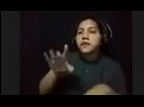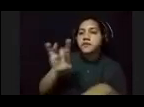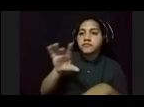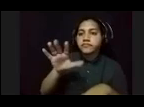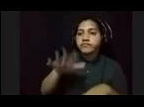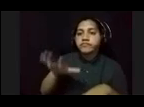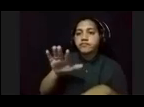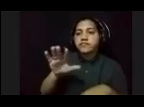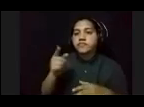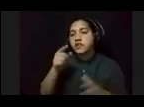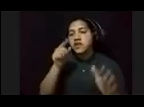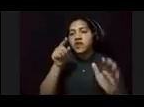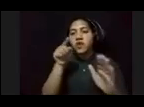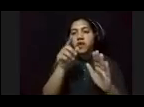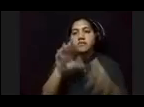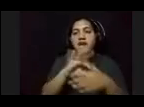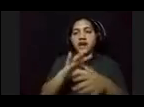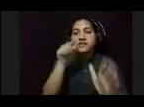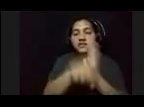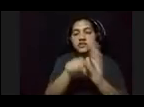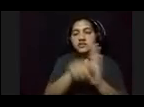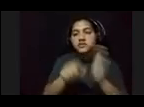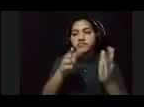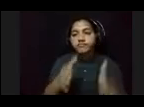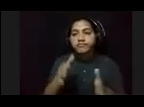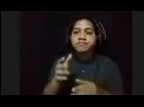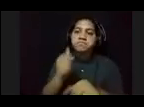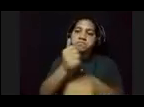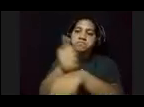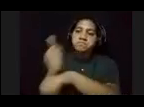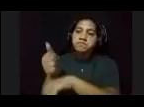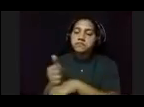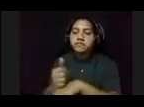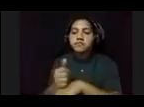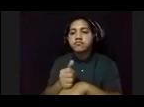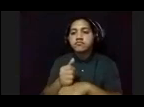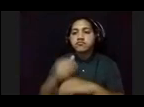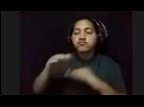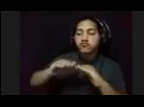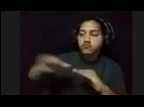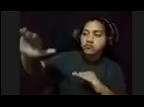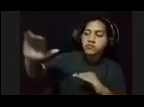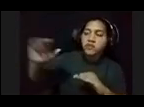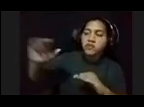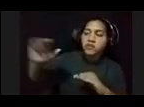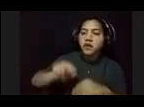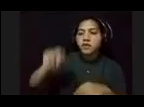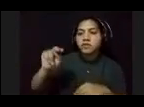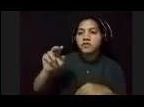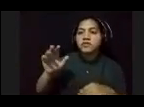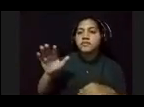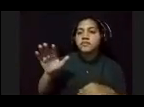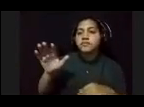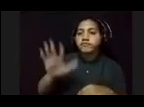ubicaron cerca del matadero municipal, en las empinadas puestas al norte de la muralla del Viejo San Juan. Junto a